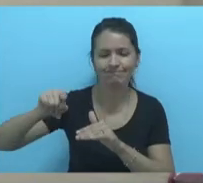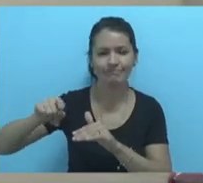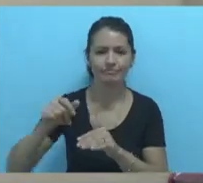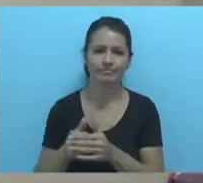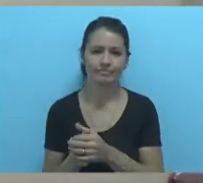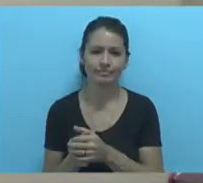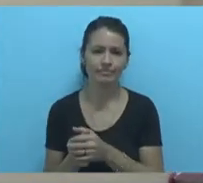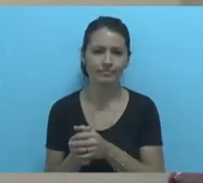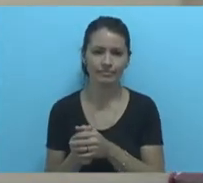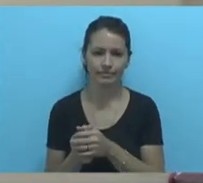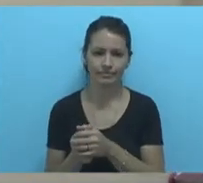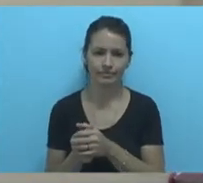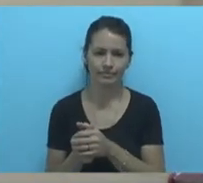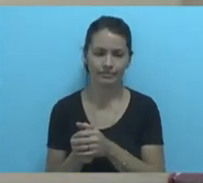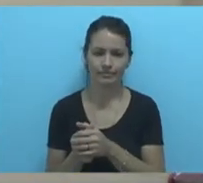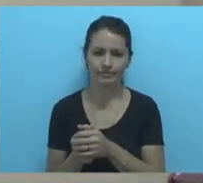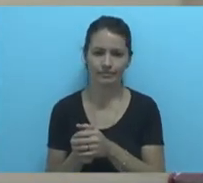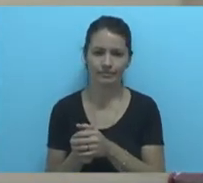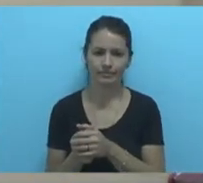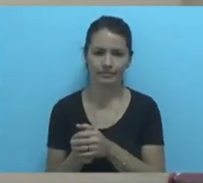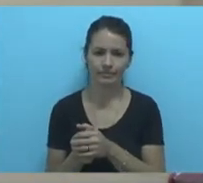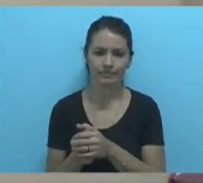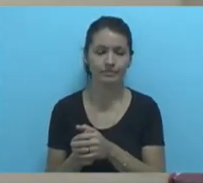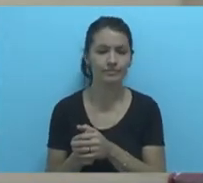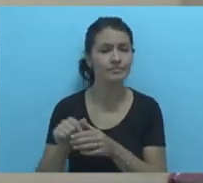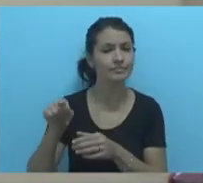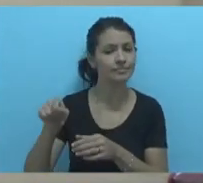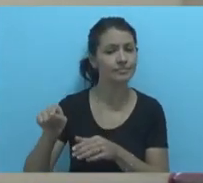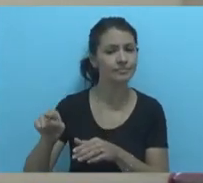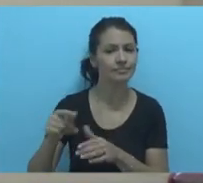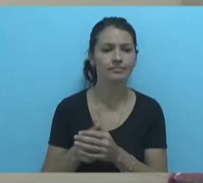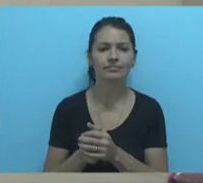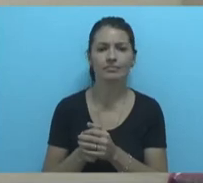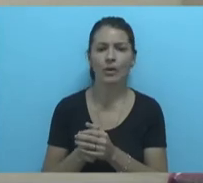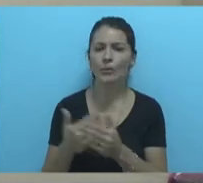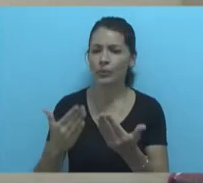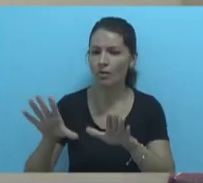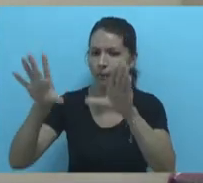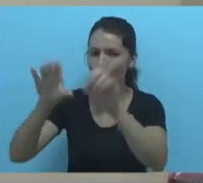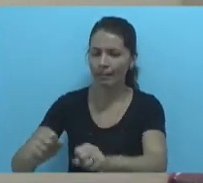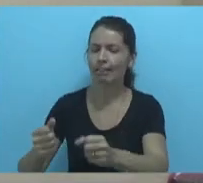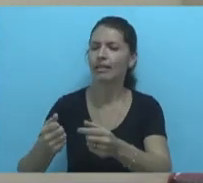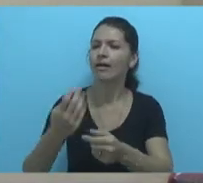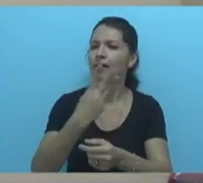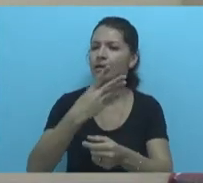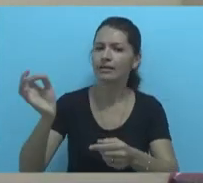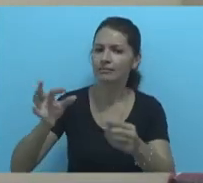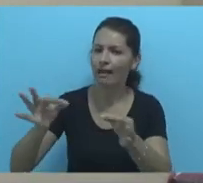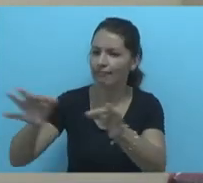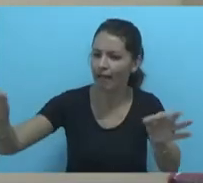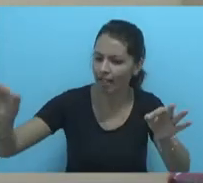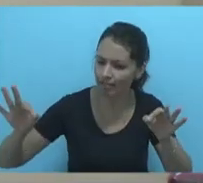grande de la República Argentina, en esas últimas 500 hectáreas en disputa que